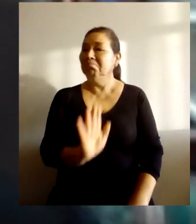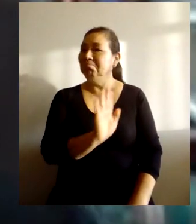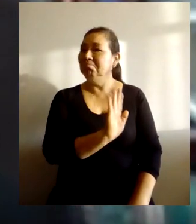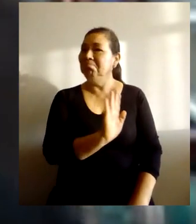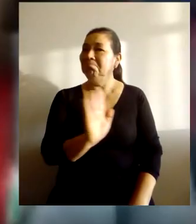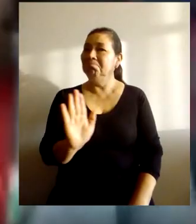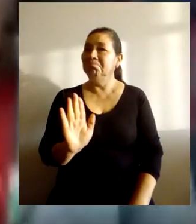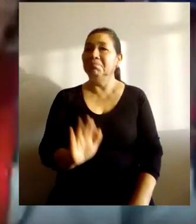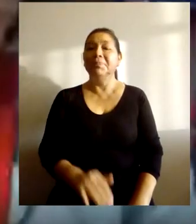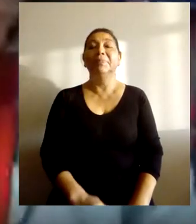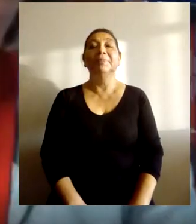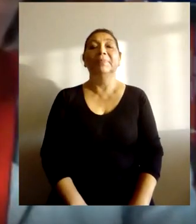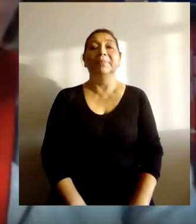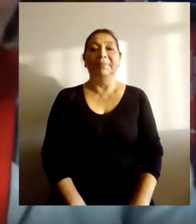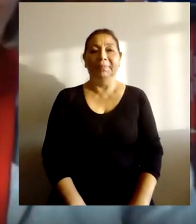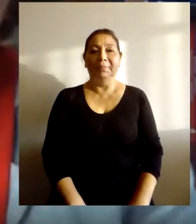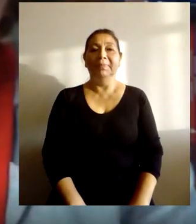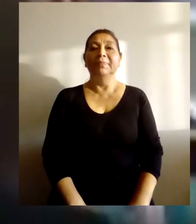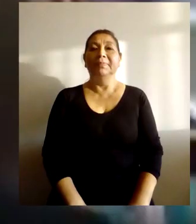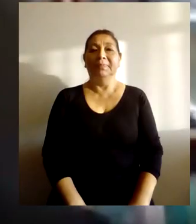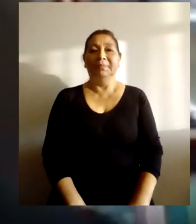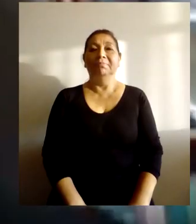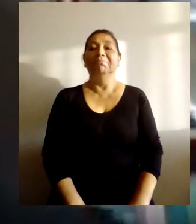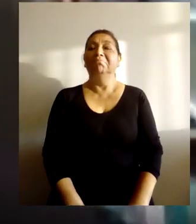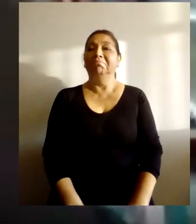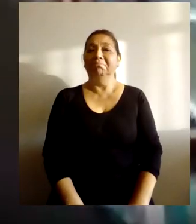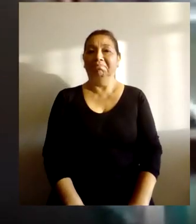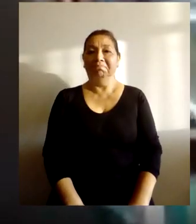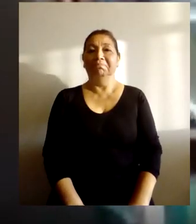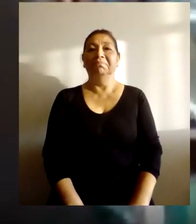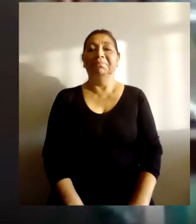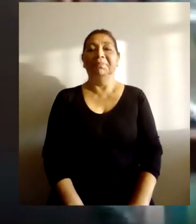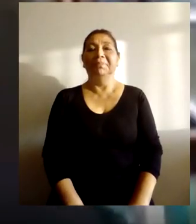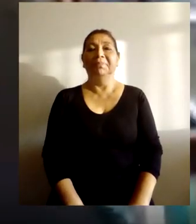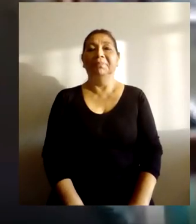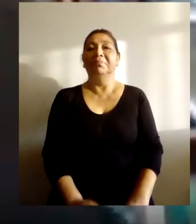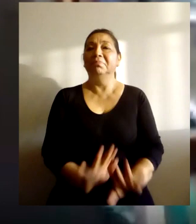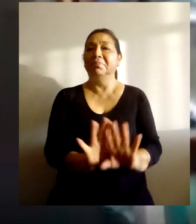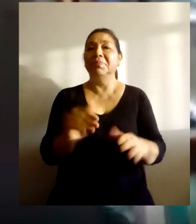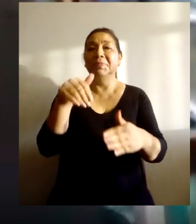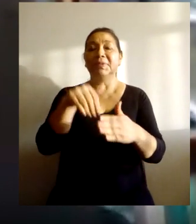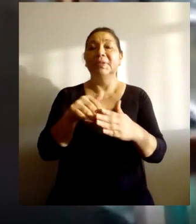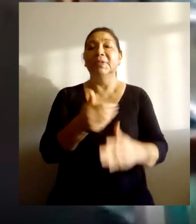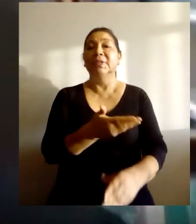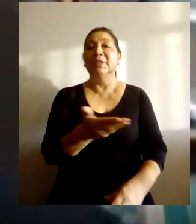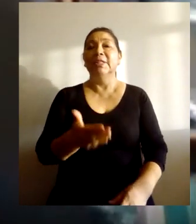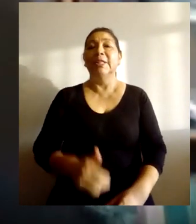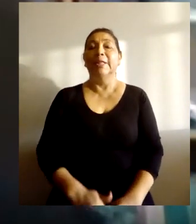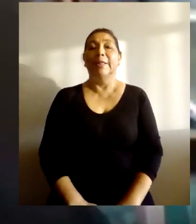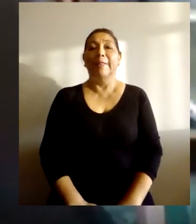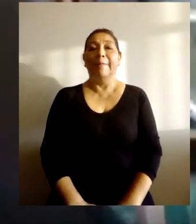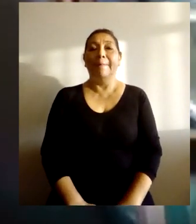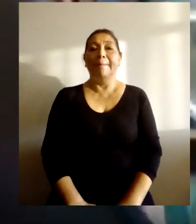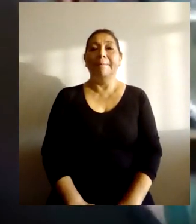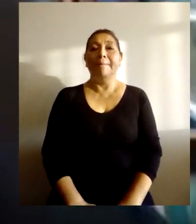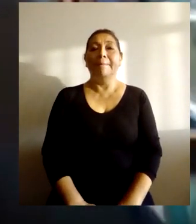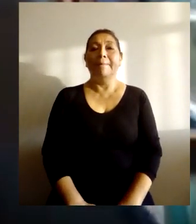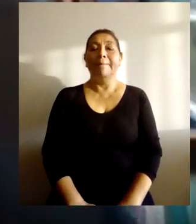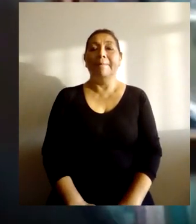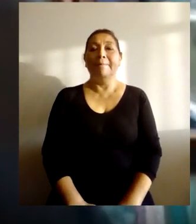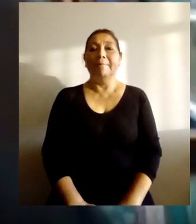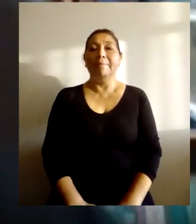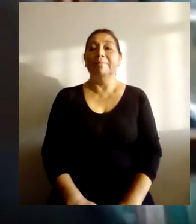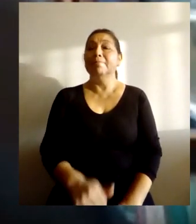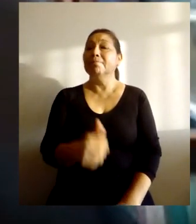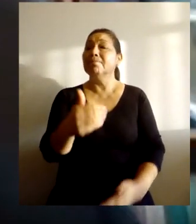pregunta? Ninguna, presidente. Muy bien. Visto, queda al voto.